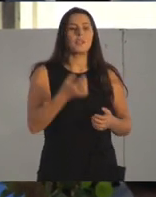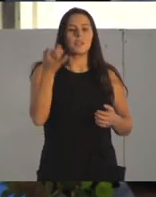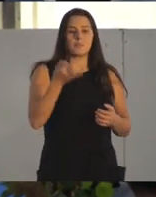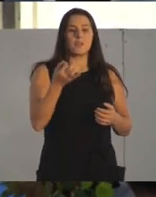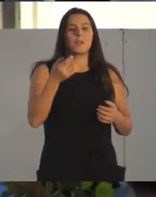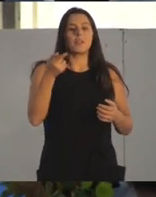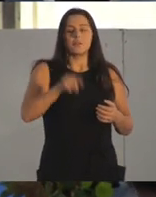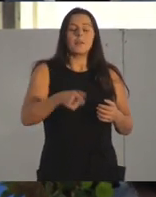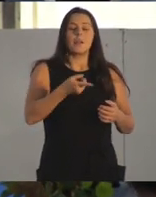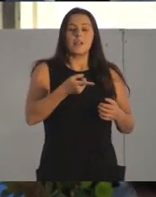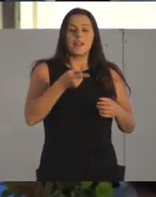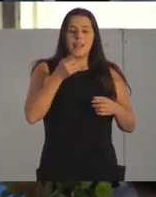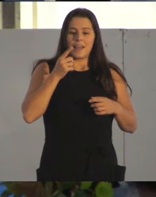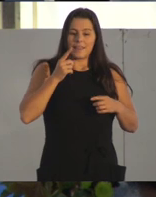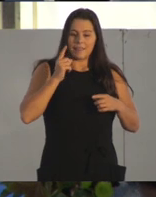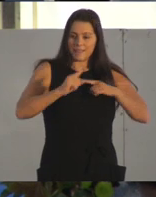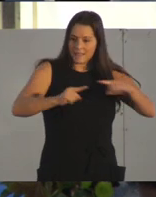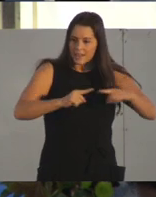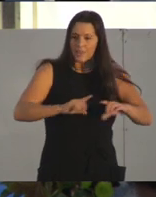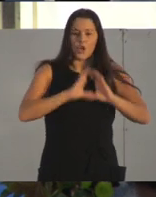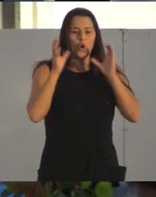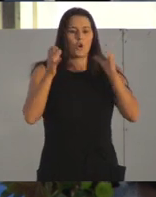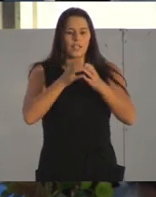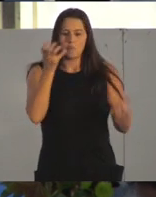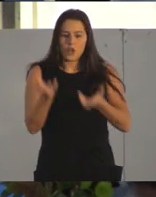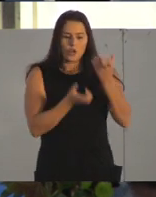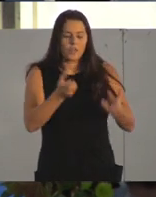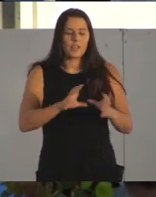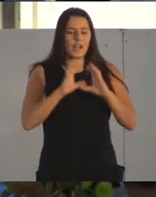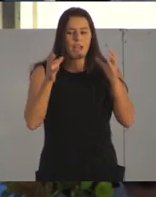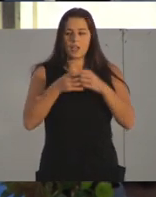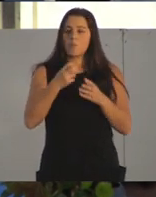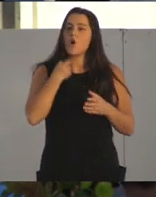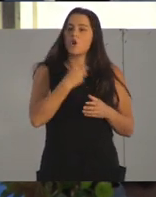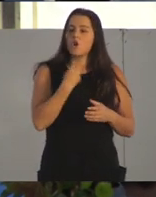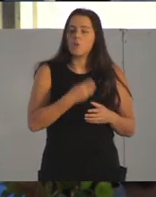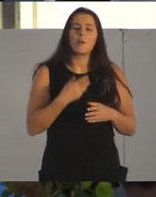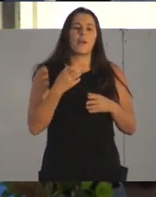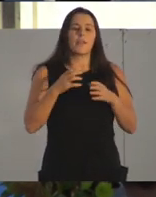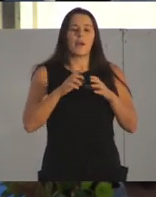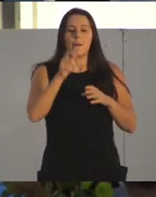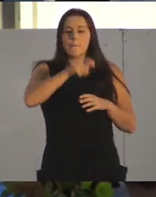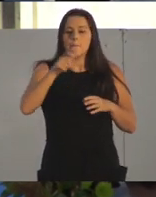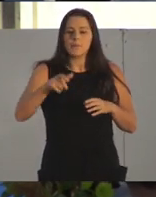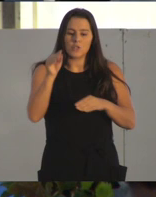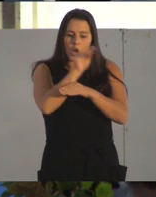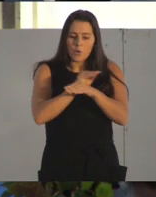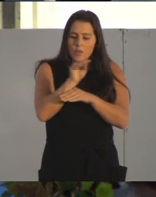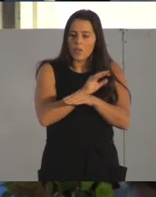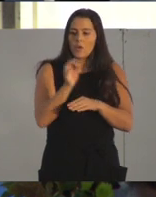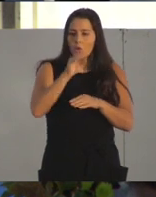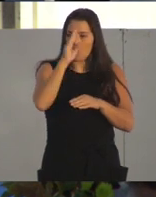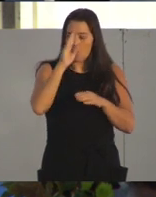tanto dirección, equipo de cocina, equipo de logopedas, persona de atención directa o cuidadores,